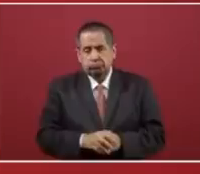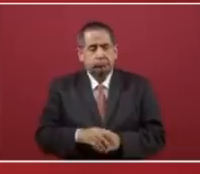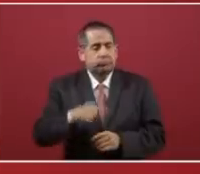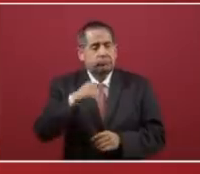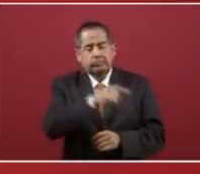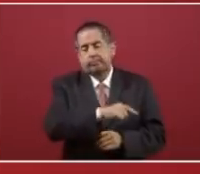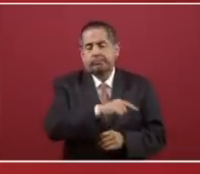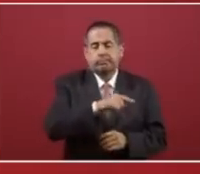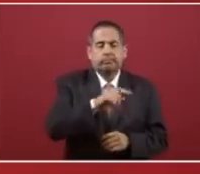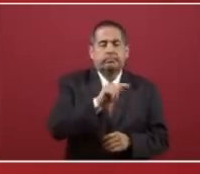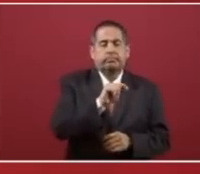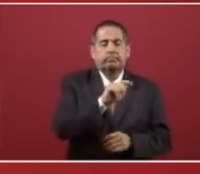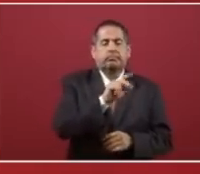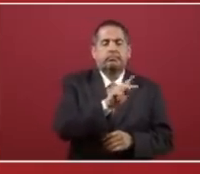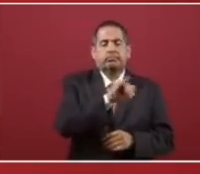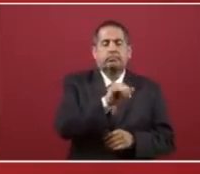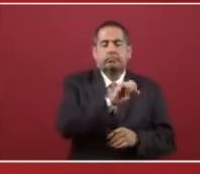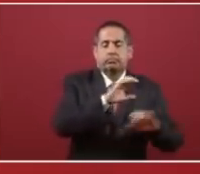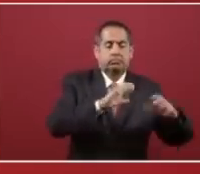judicial